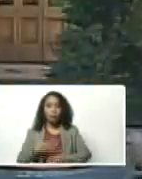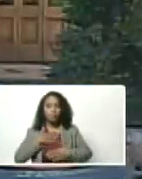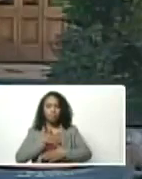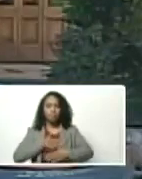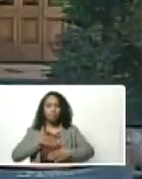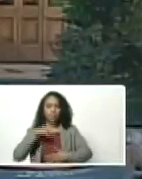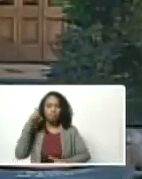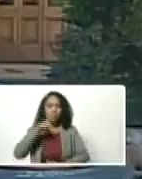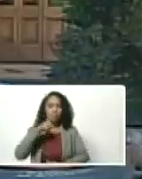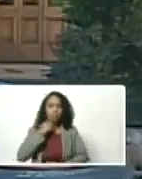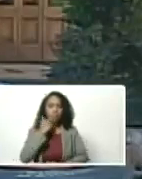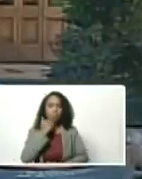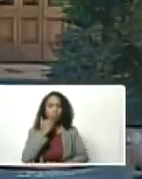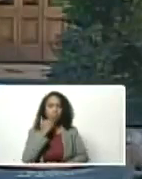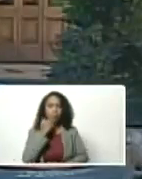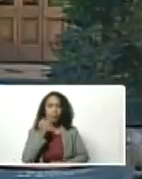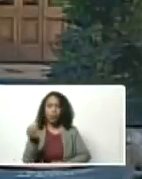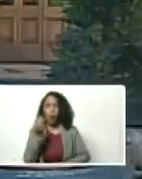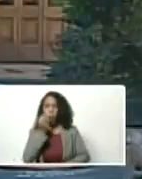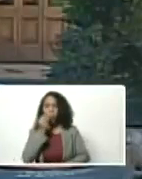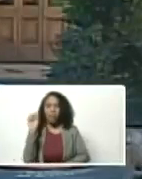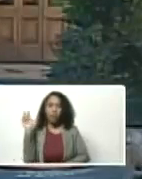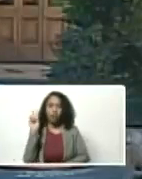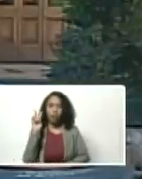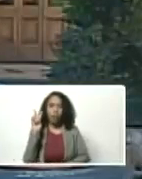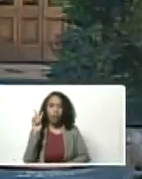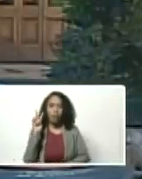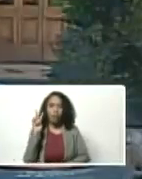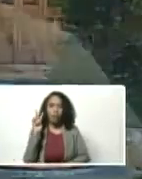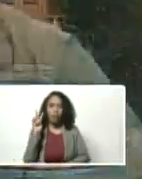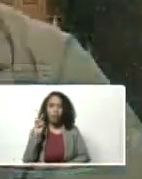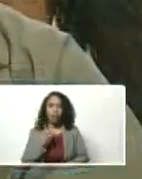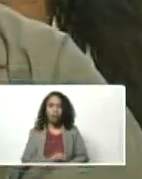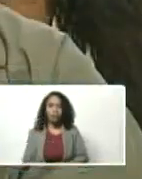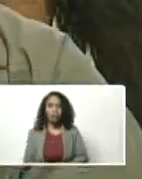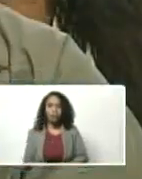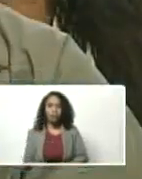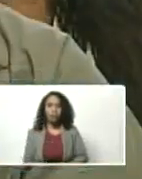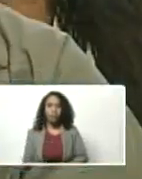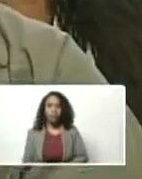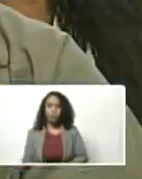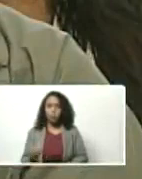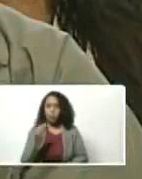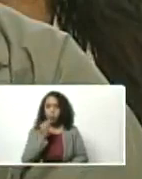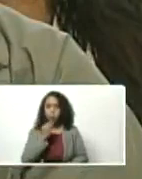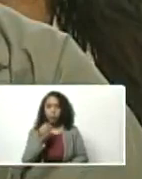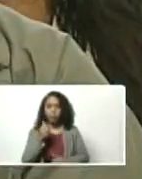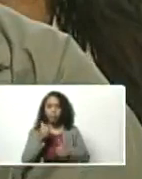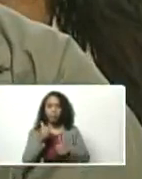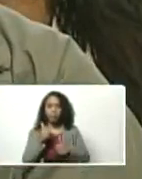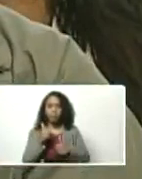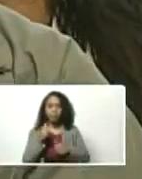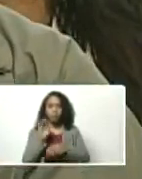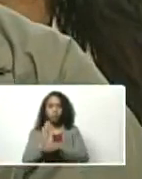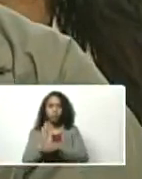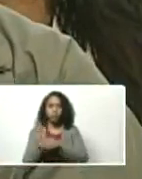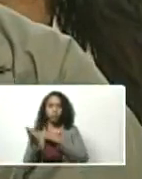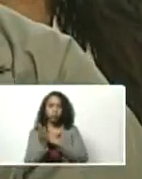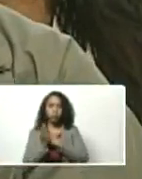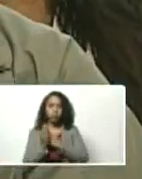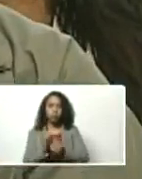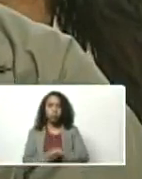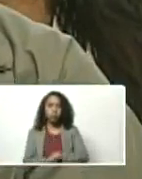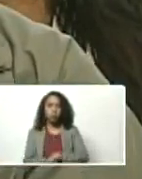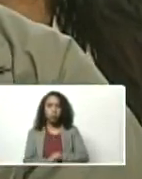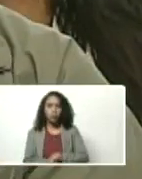Satisfaciendo las necesidades del alimento venezolano de calidad. Nutrientes, proteico, de calidad.